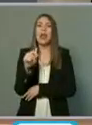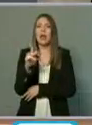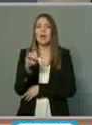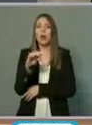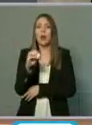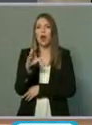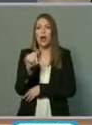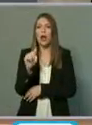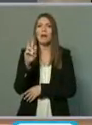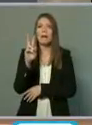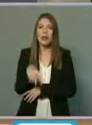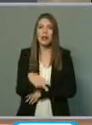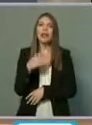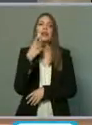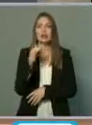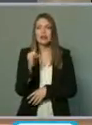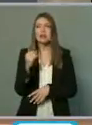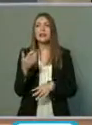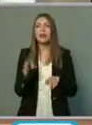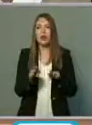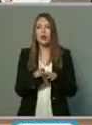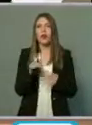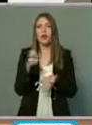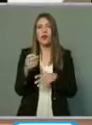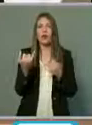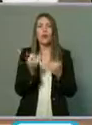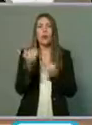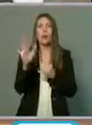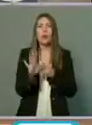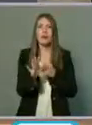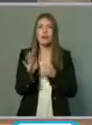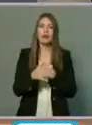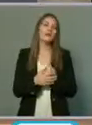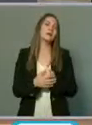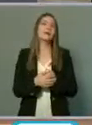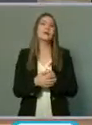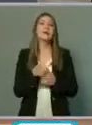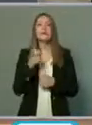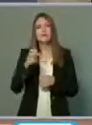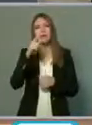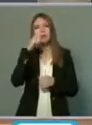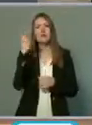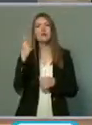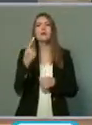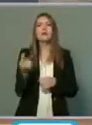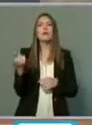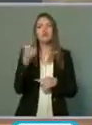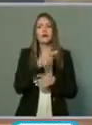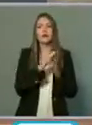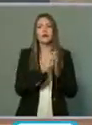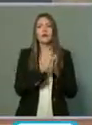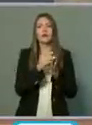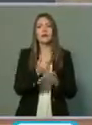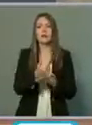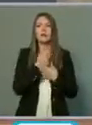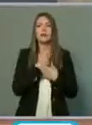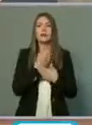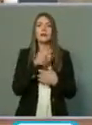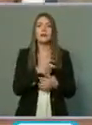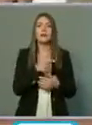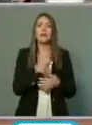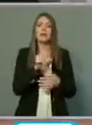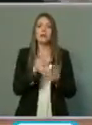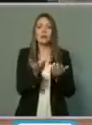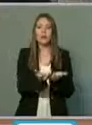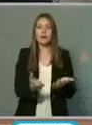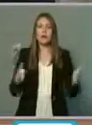también, un Ajá, poquito como más sí. suavecito, exactamente. Ok, Pame, pues esto es muy sencillo, me voy allá contigo para Sí. que tú me hagas favor. A ver, dígame. Vamos a mezclar en un